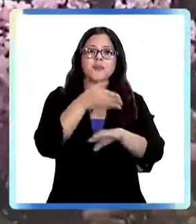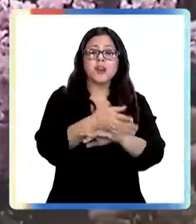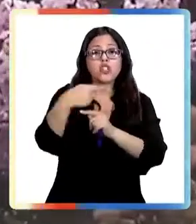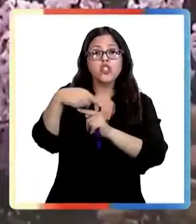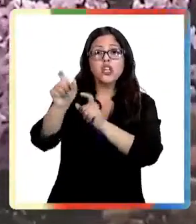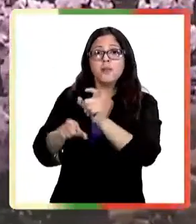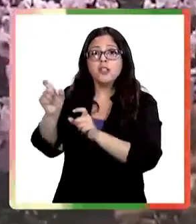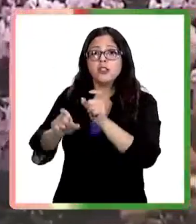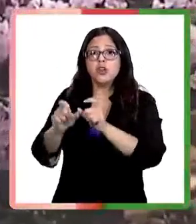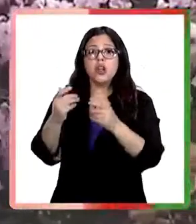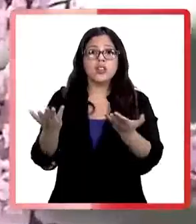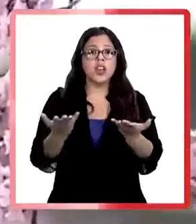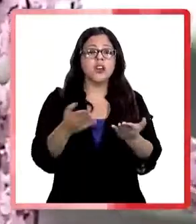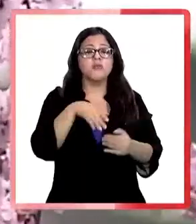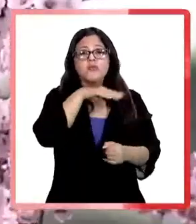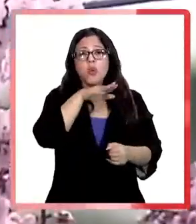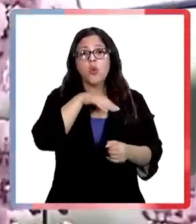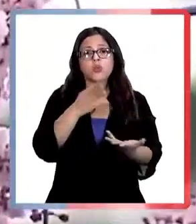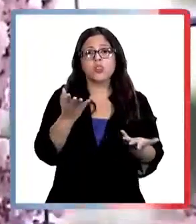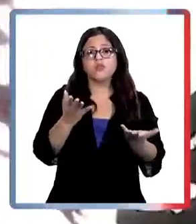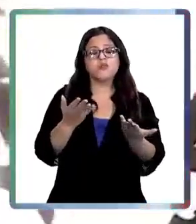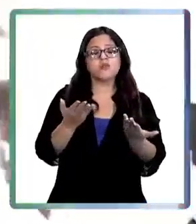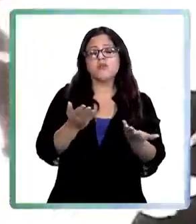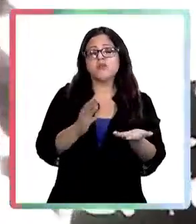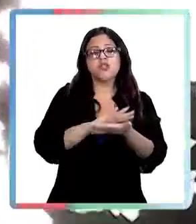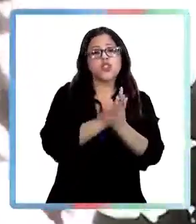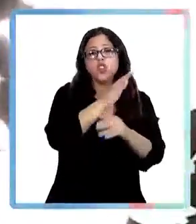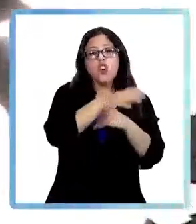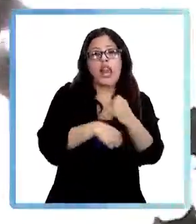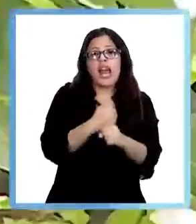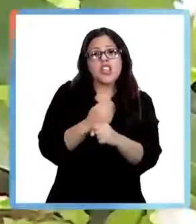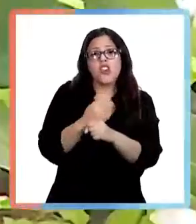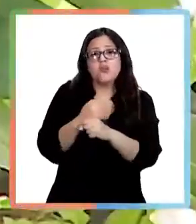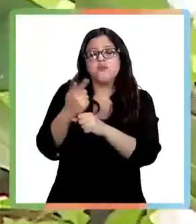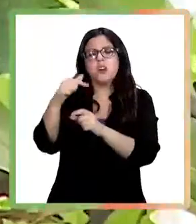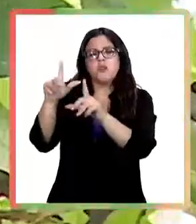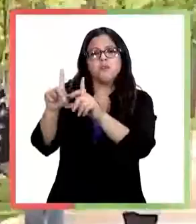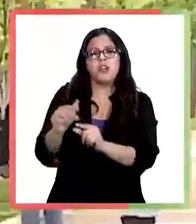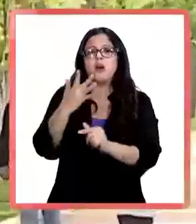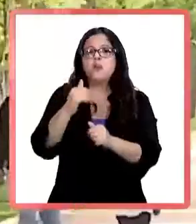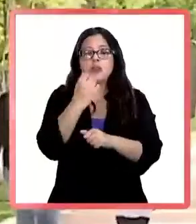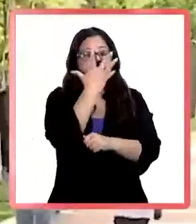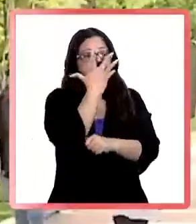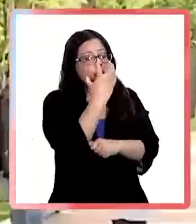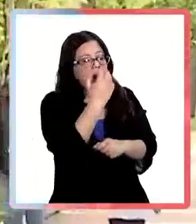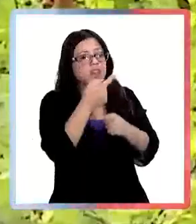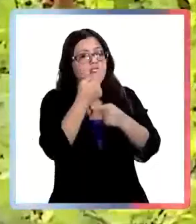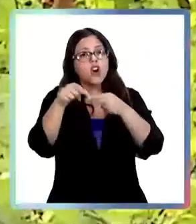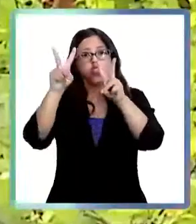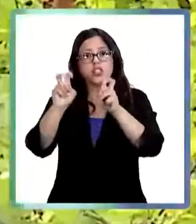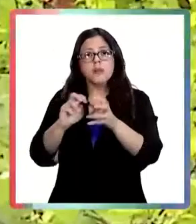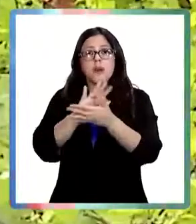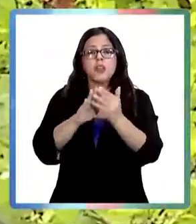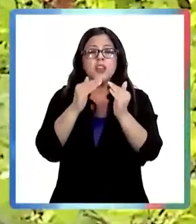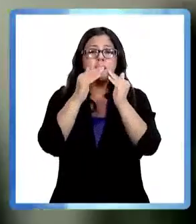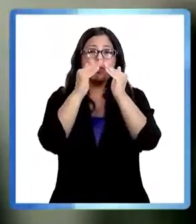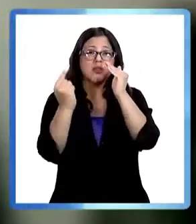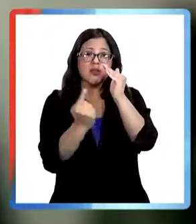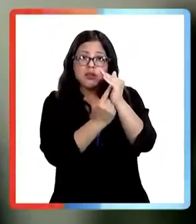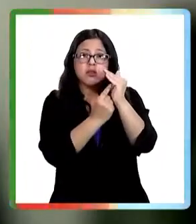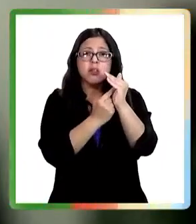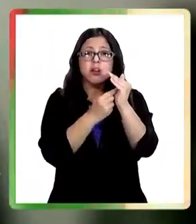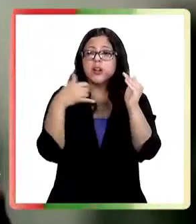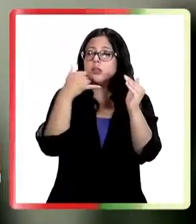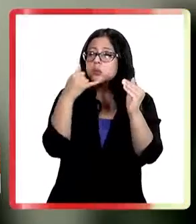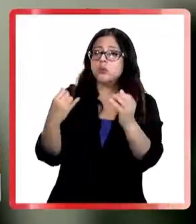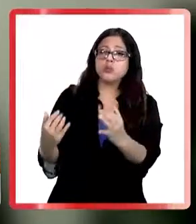otoño. Y hay algunos que usan antialérgicos todo el año, que son los menos, porque tienen alergia a otro tema, no sé, intradomiciliario, al